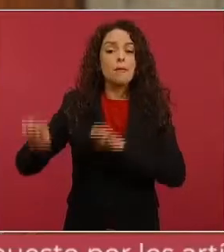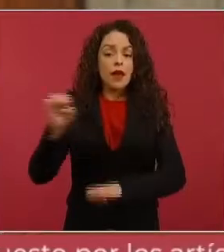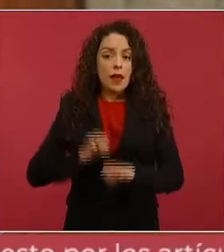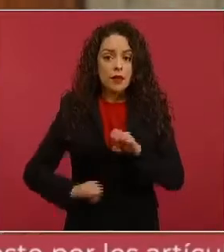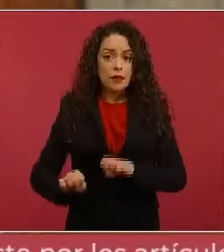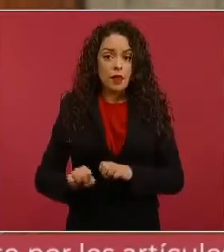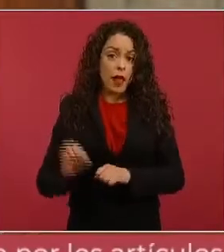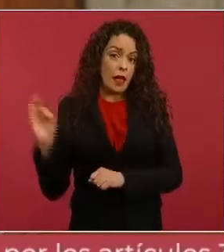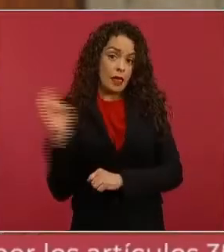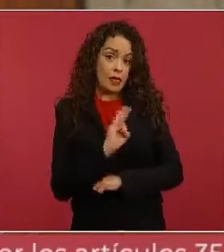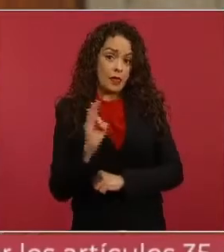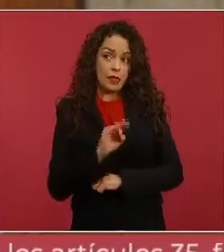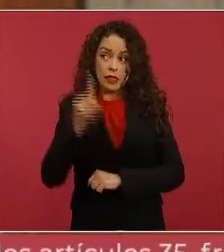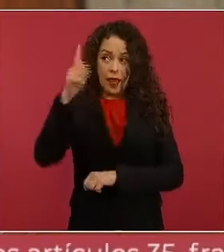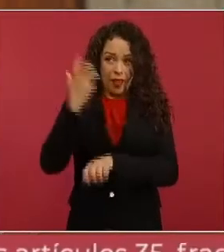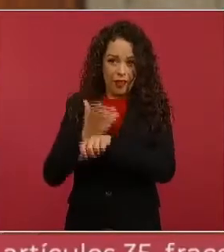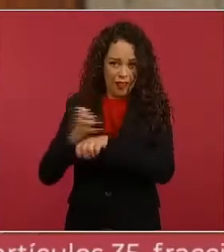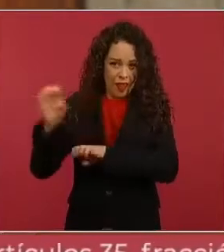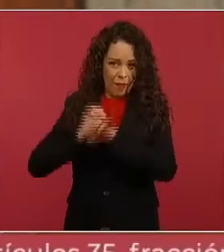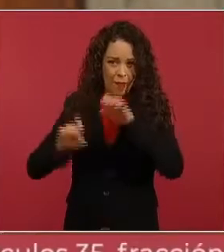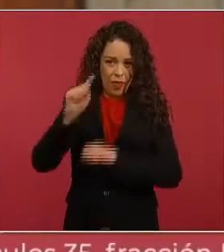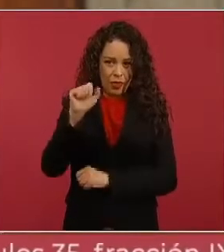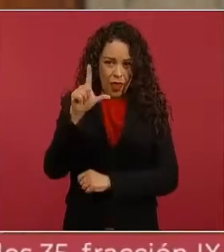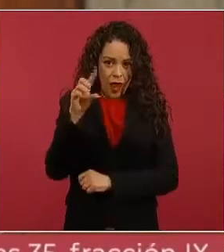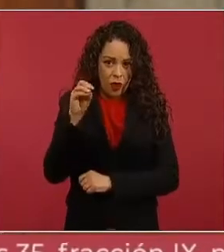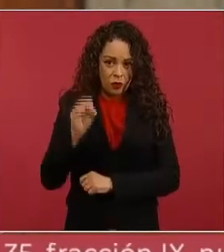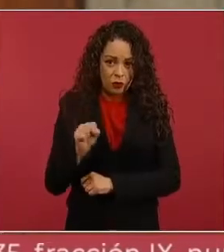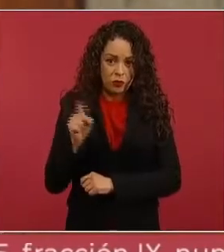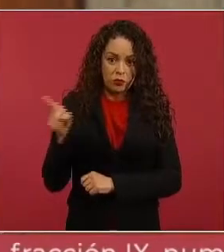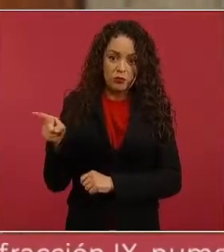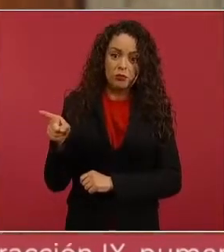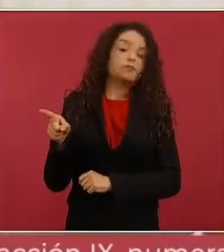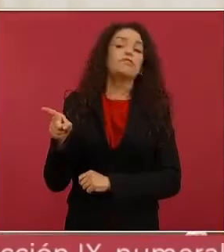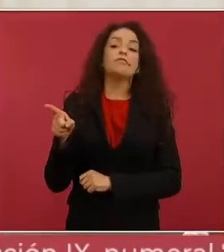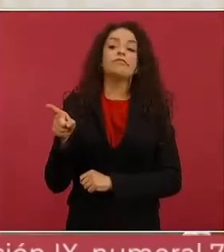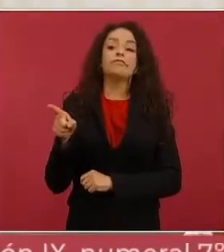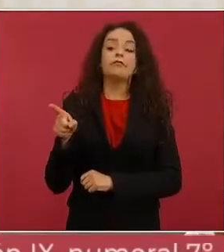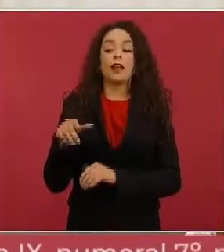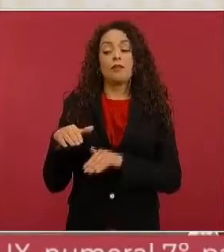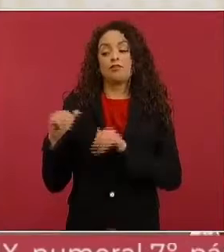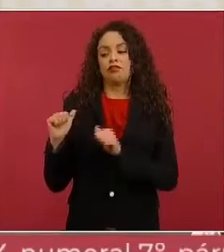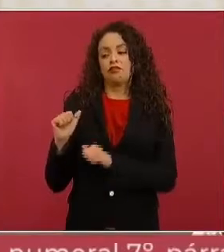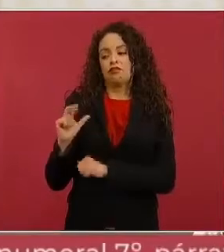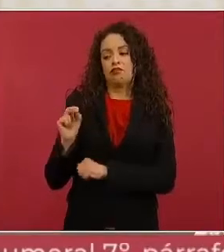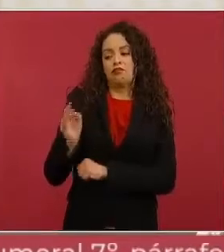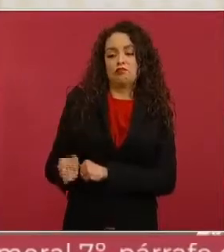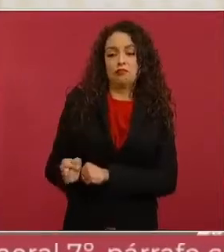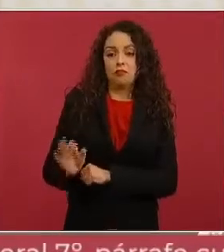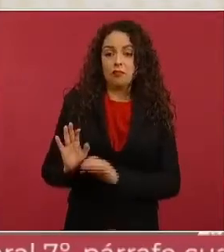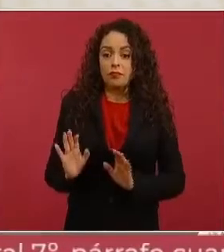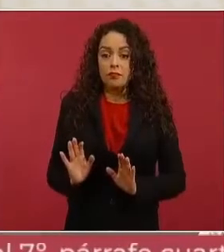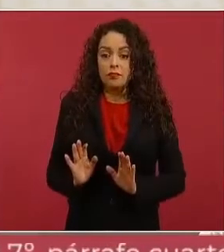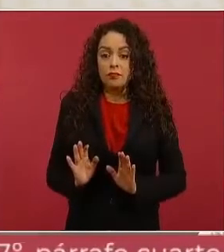de que Talos se desista del arbitraje, porque hay una